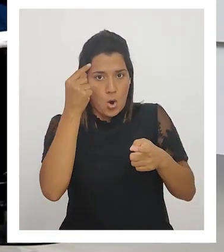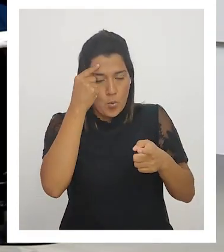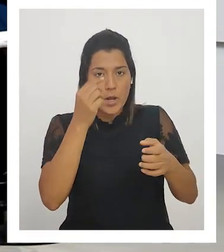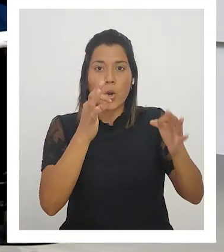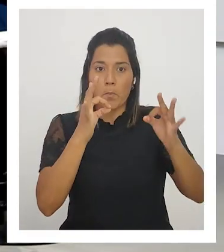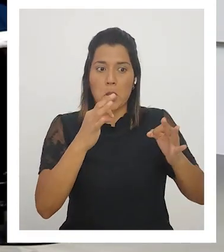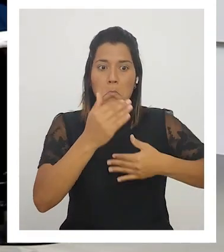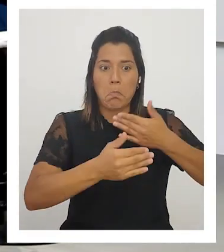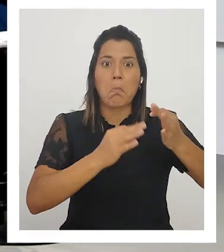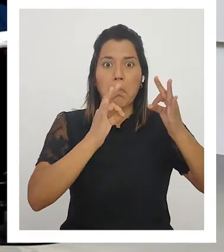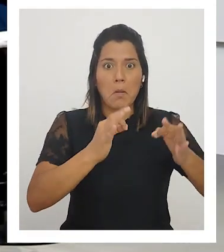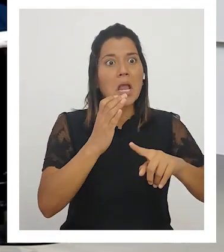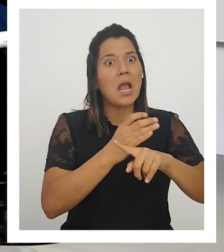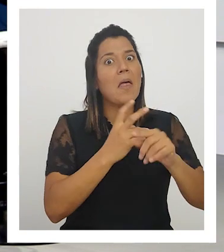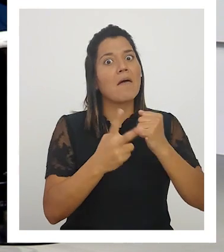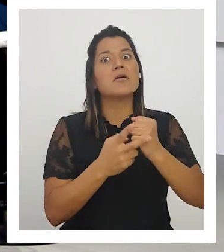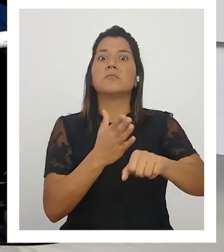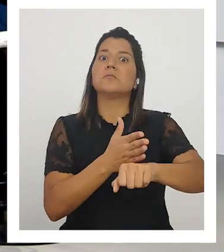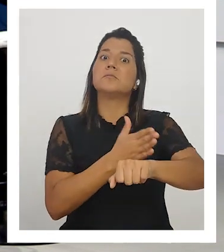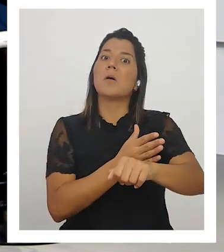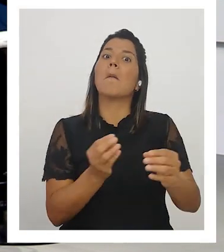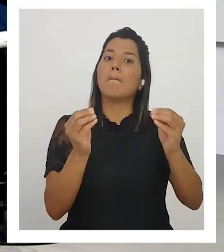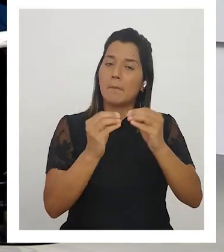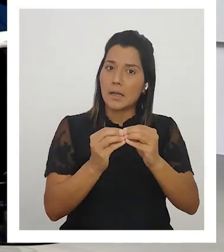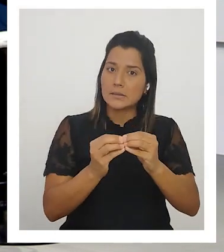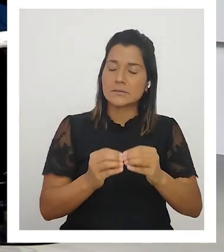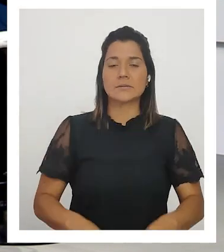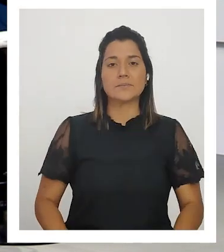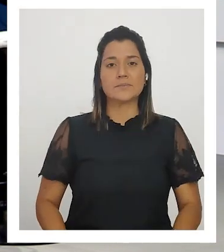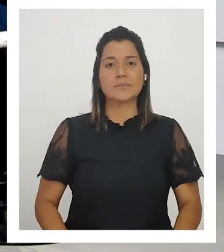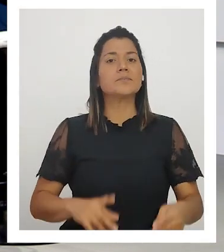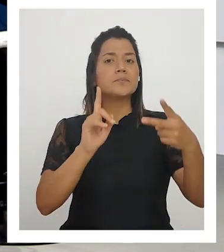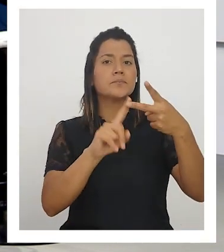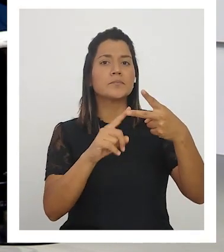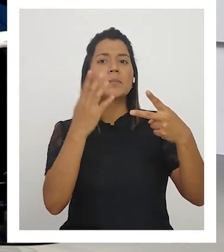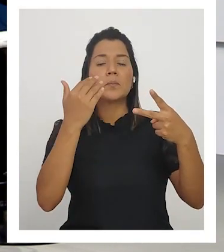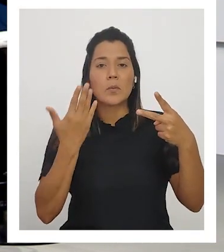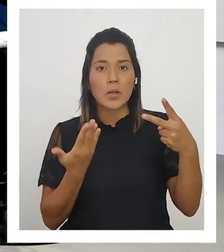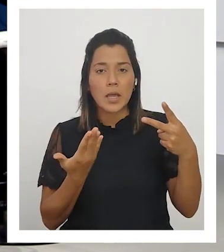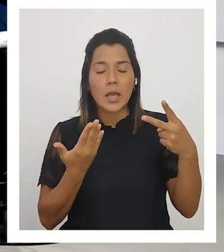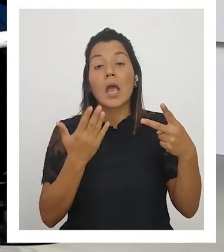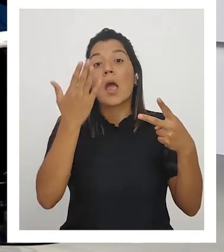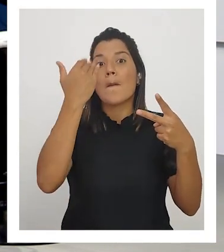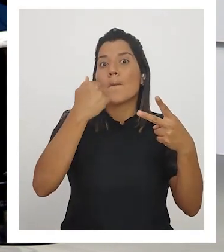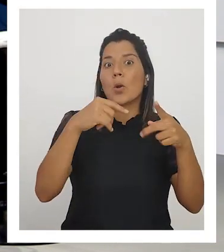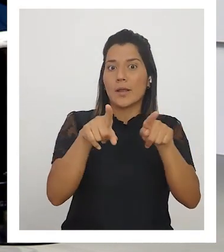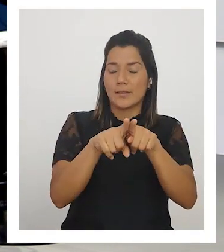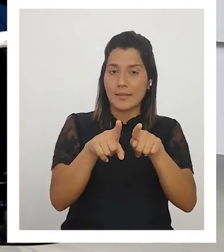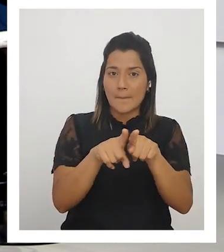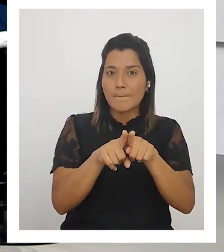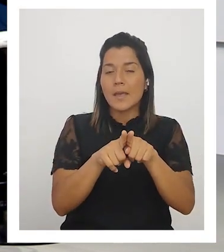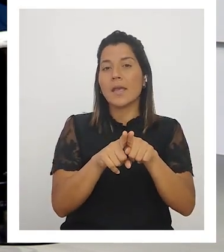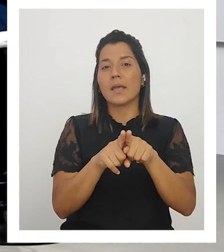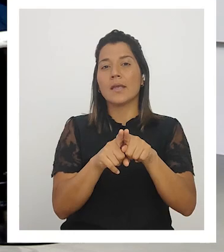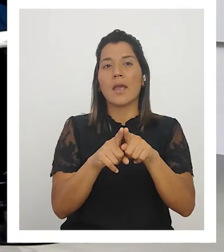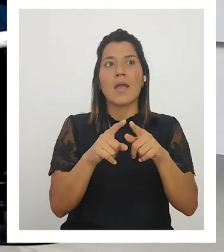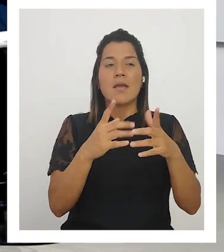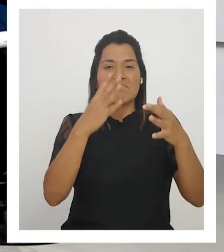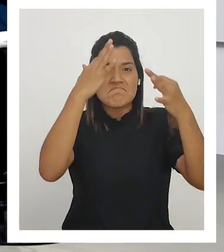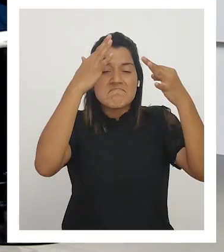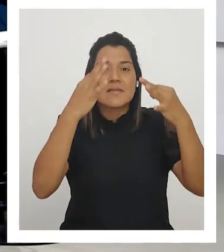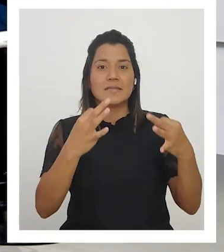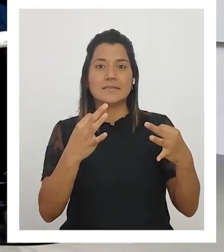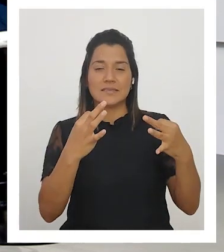van consolidándose cada vez más, porque hay también acciones, digámoslo